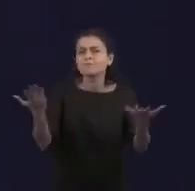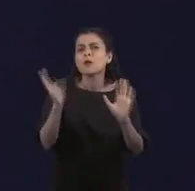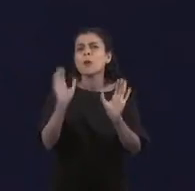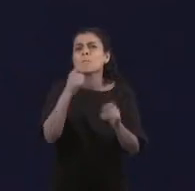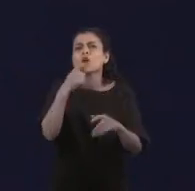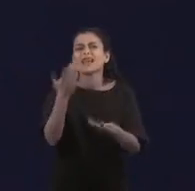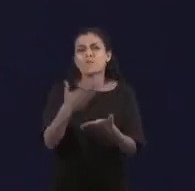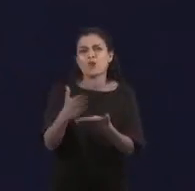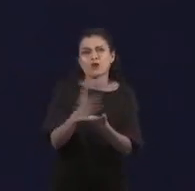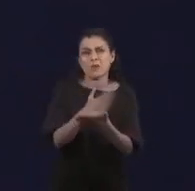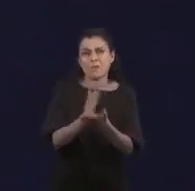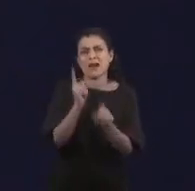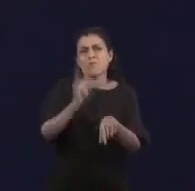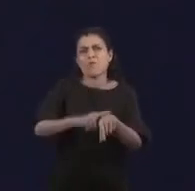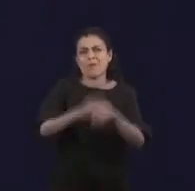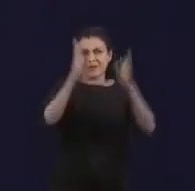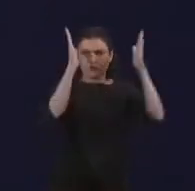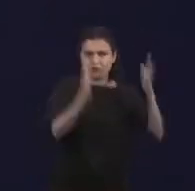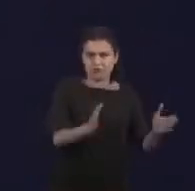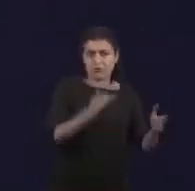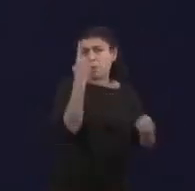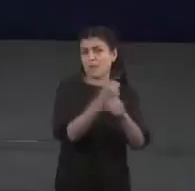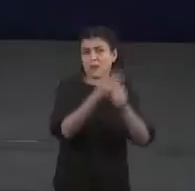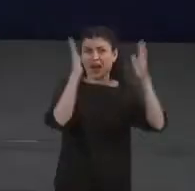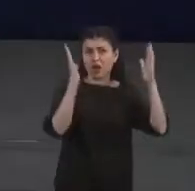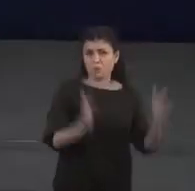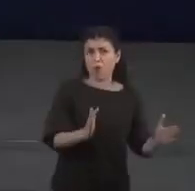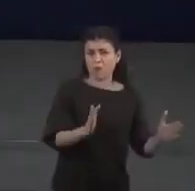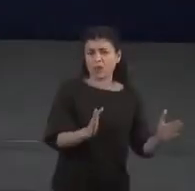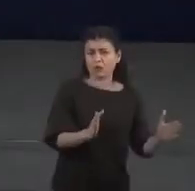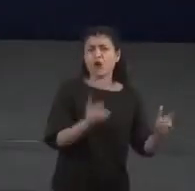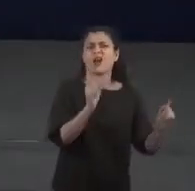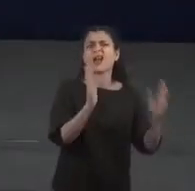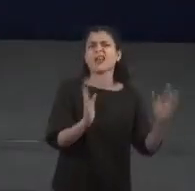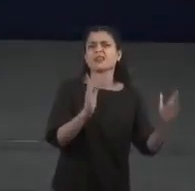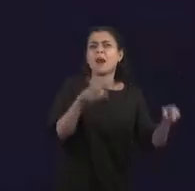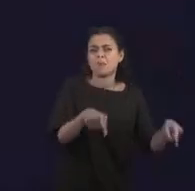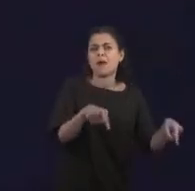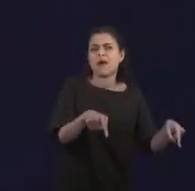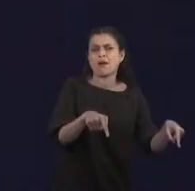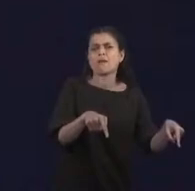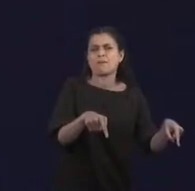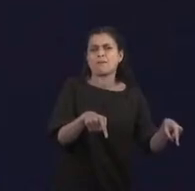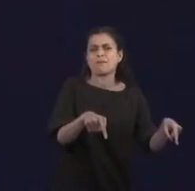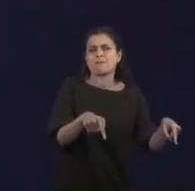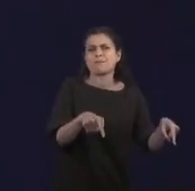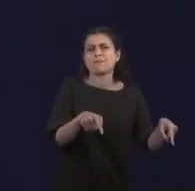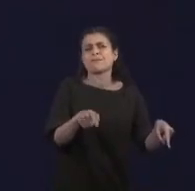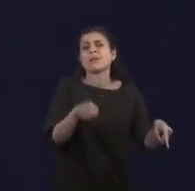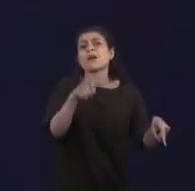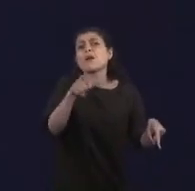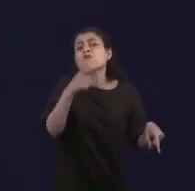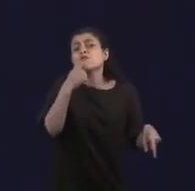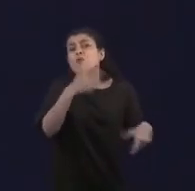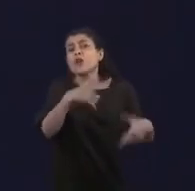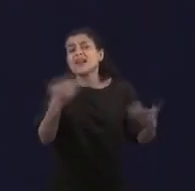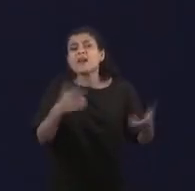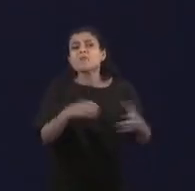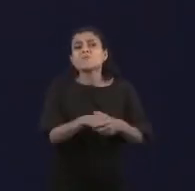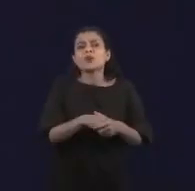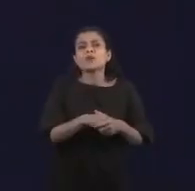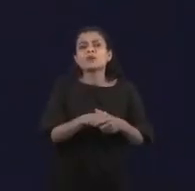en varias etapas. Una etapa o una parte de esas etapas es un